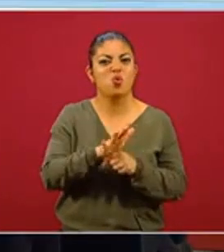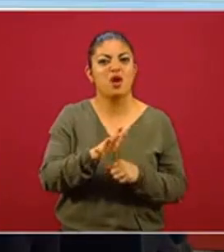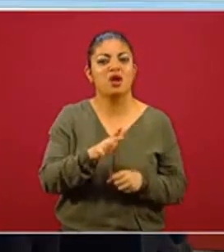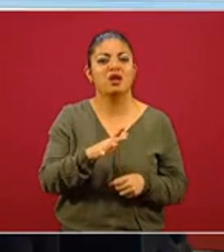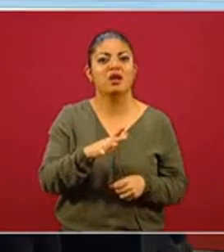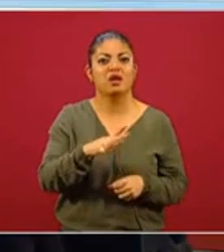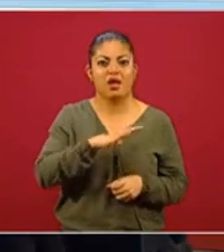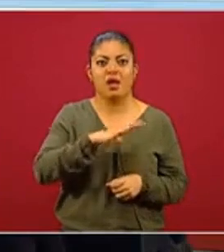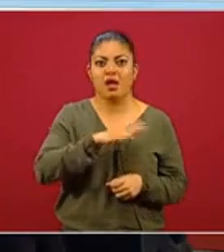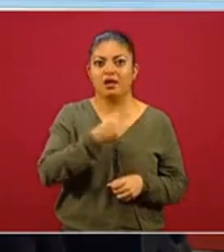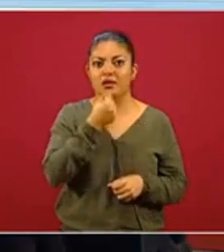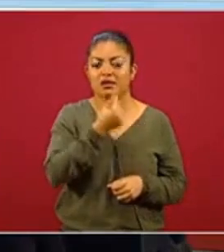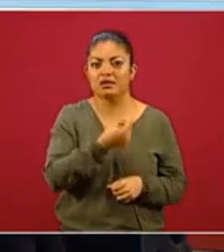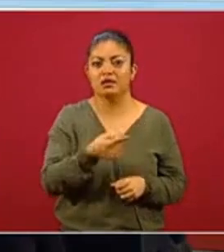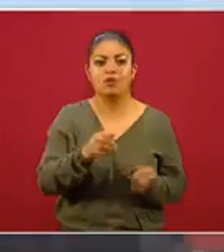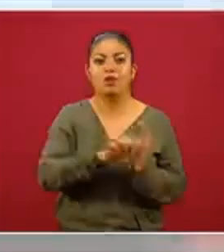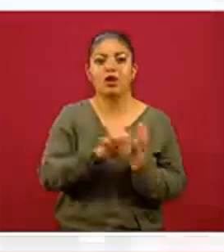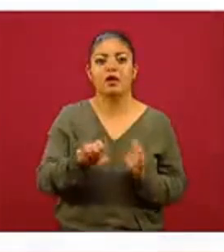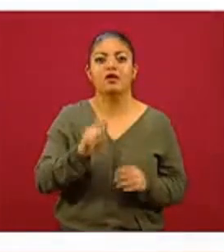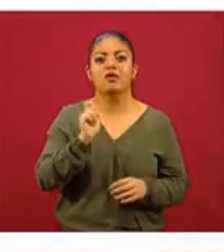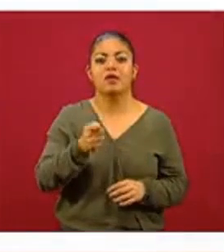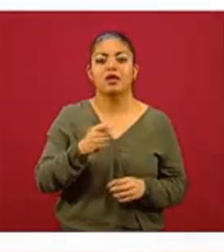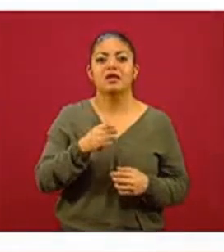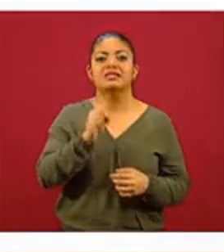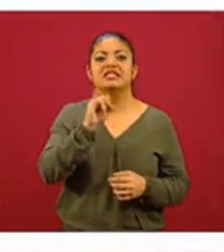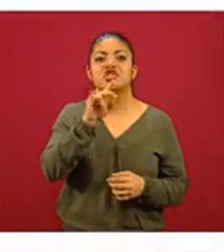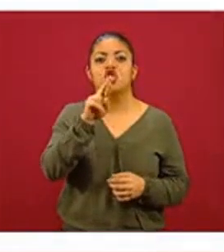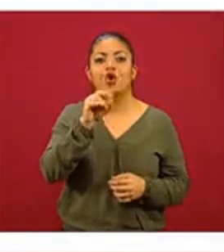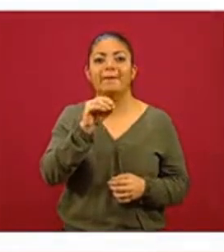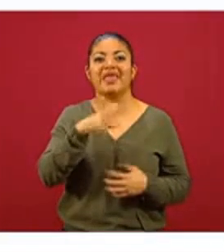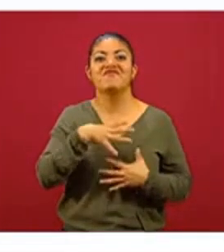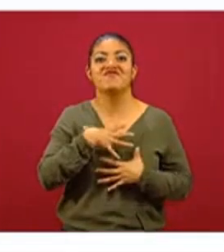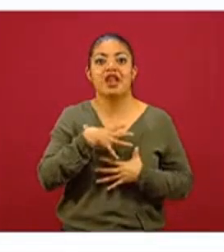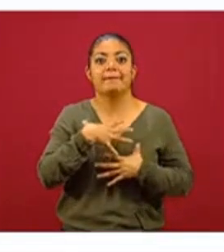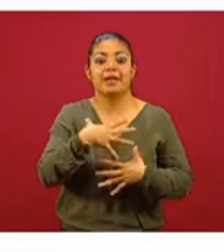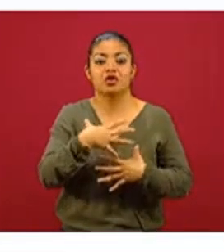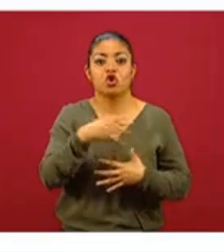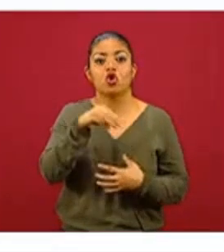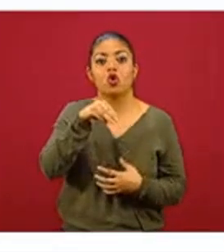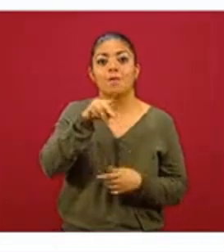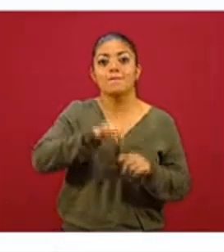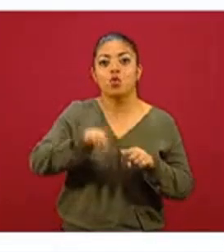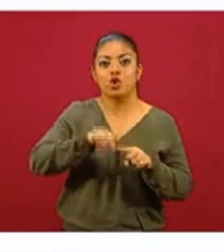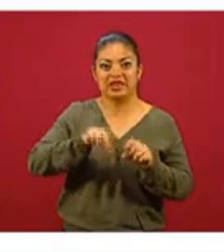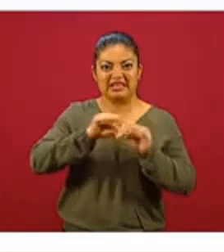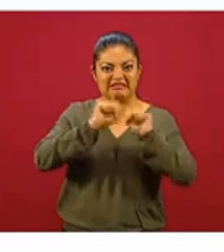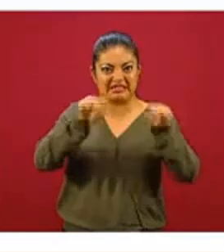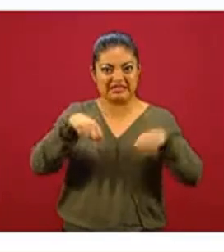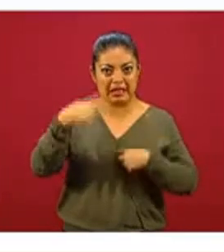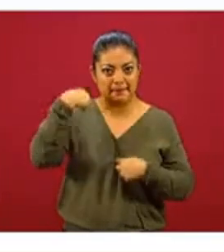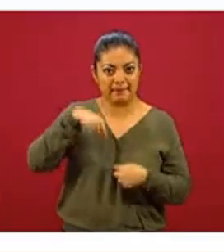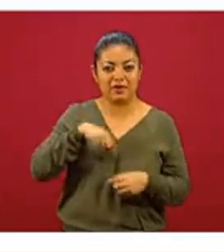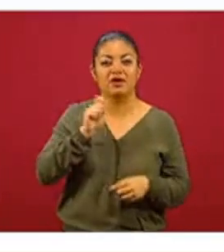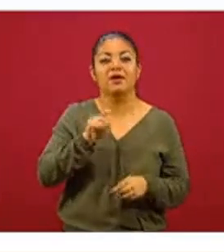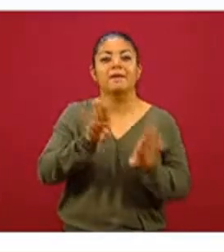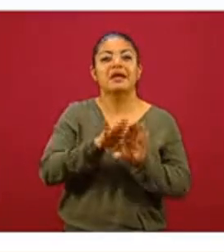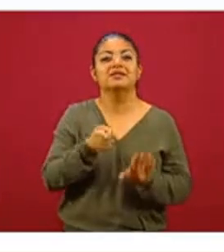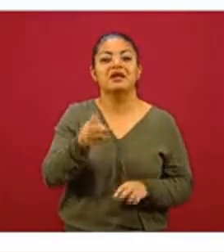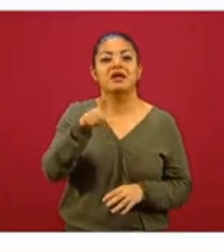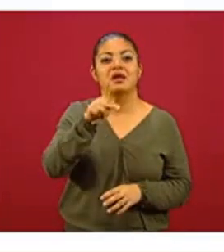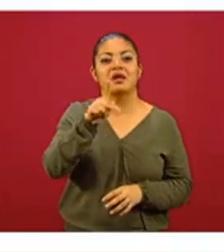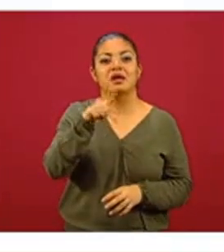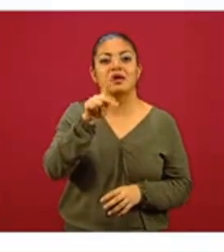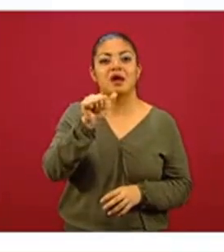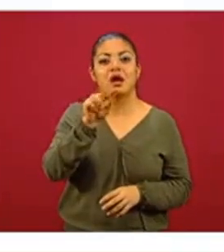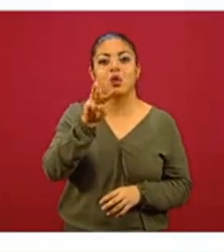presentado de síndrome inflamatorio multisistémico o enfermedad parecida al Kawasaki? La